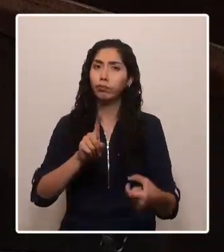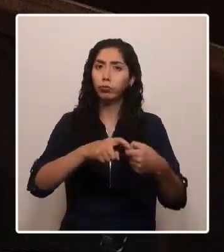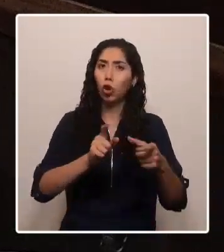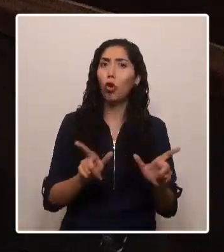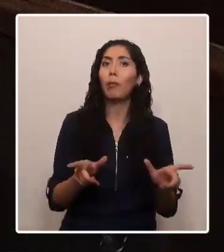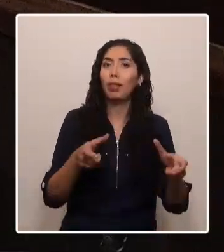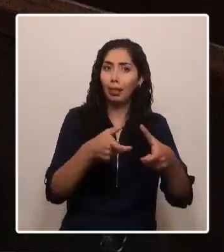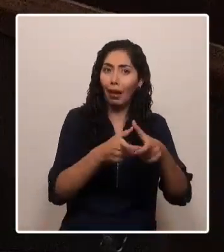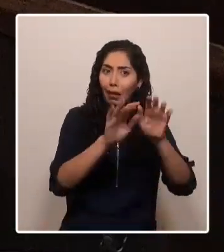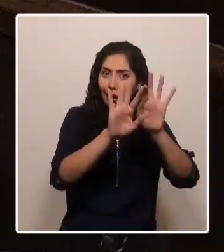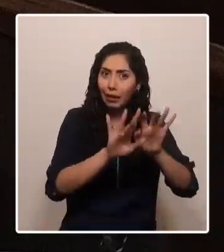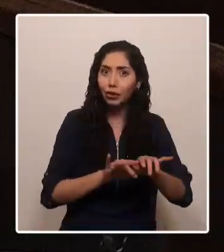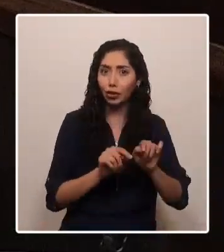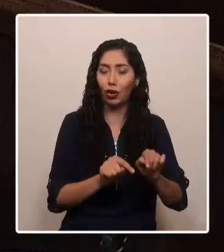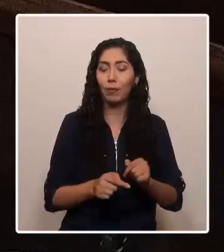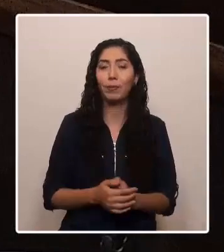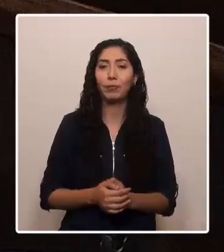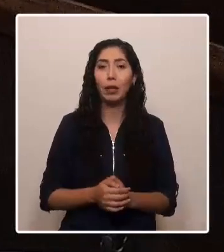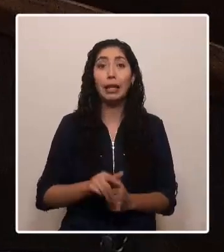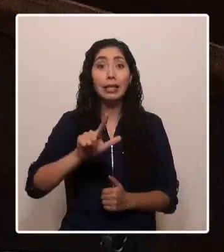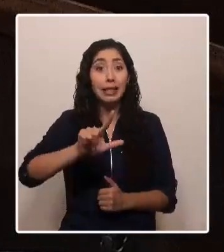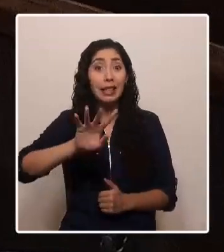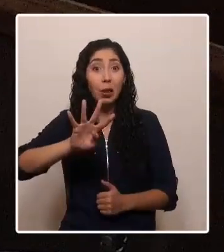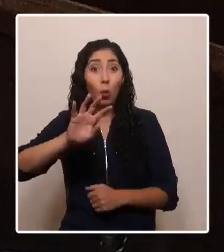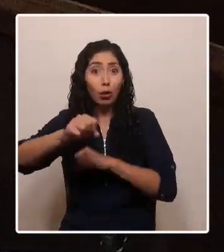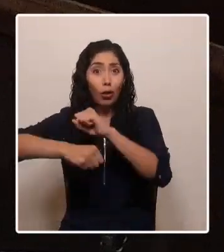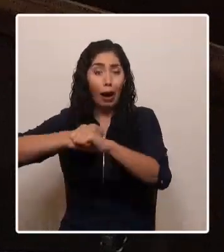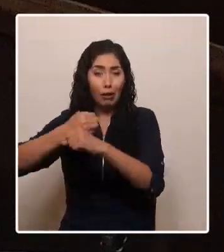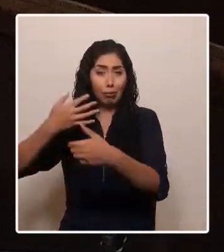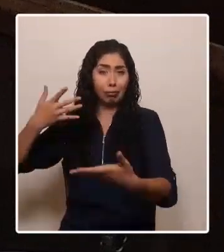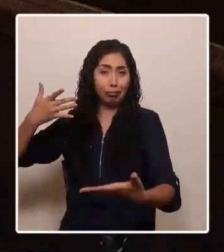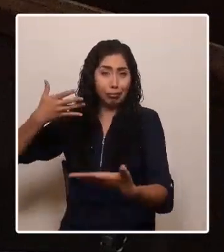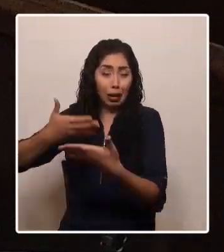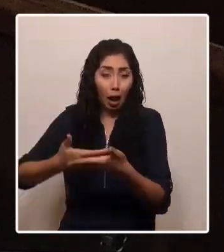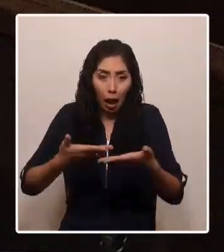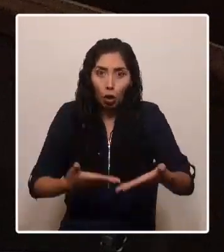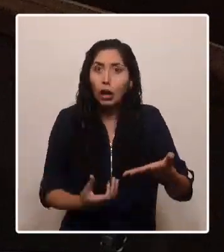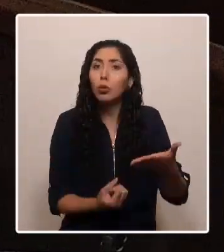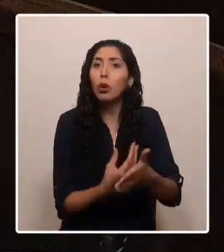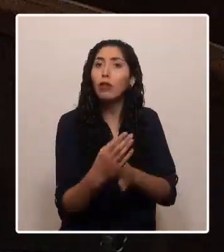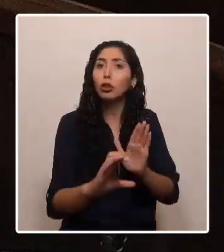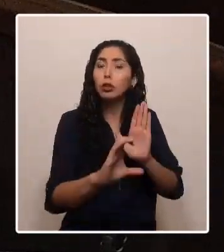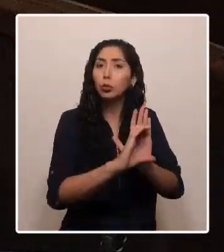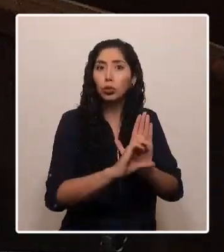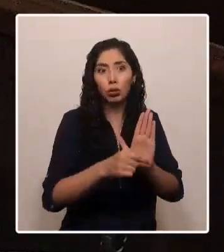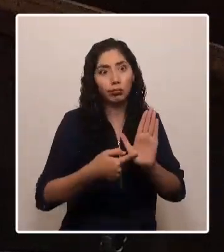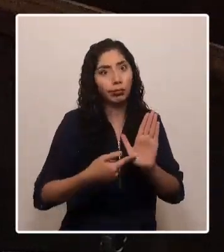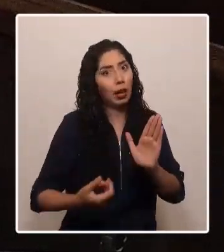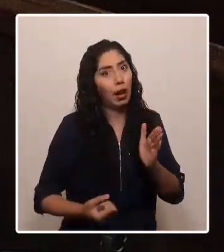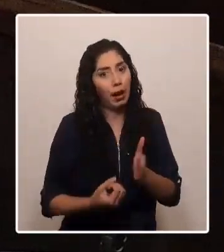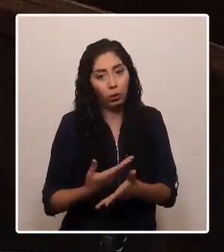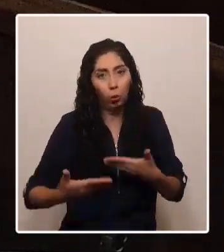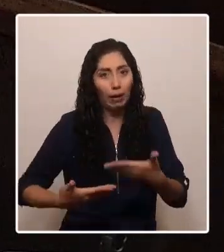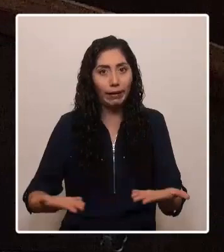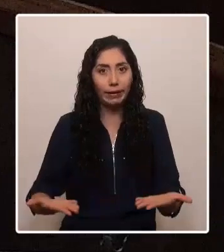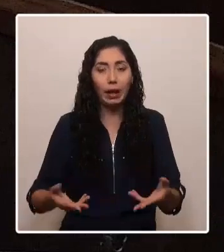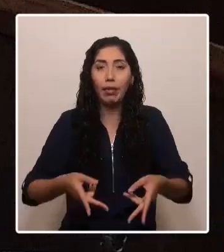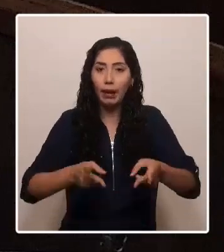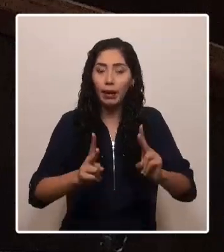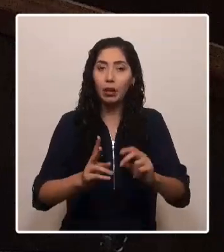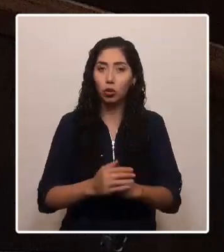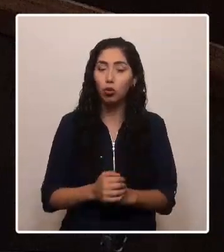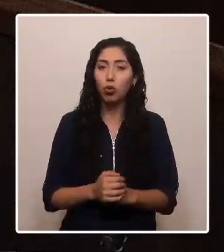Han debido pasar 74 años para que nuestra nueva Constitución se ponga al día con estos derechos, ampliándolo al derecho a